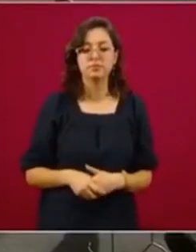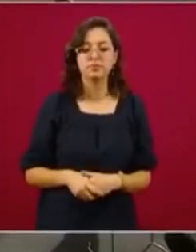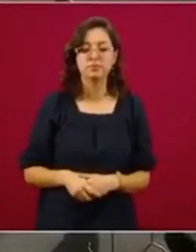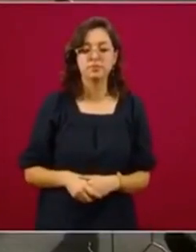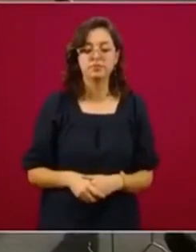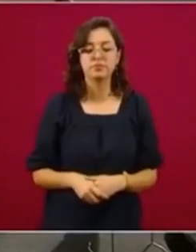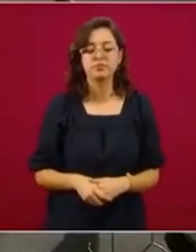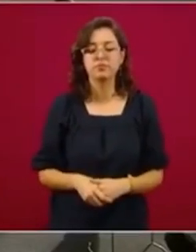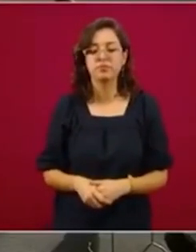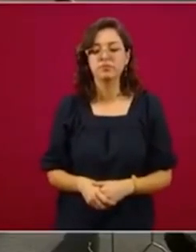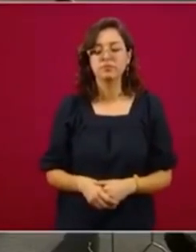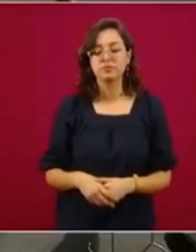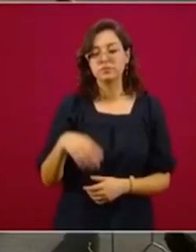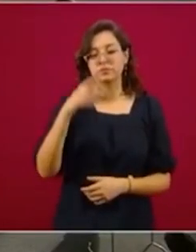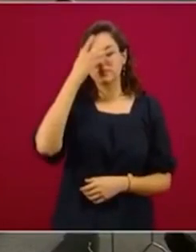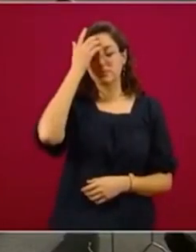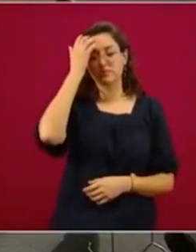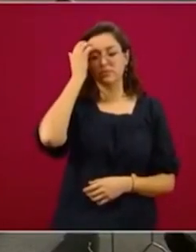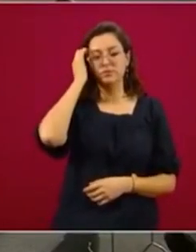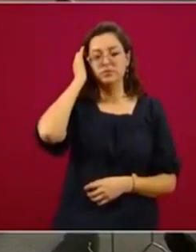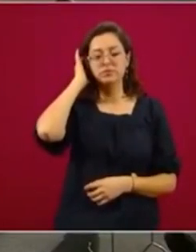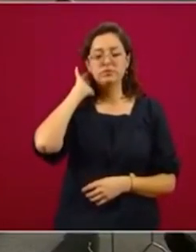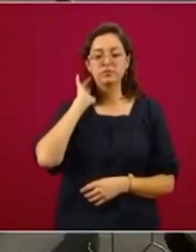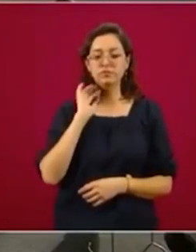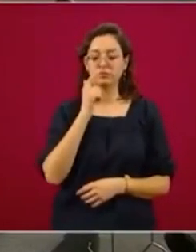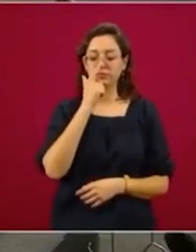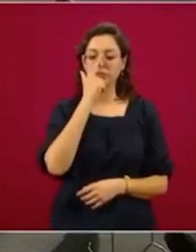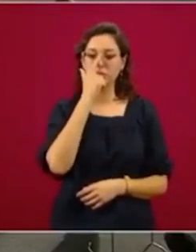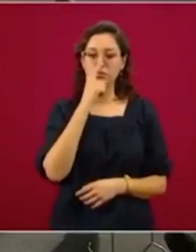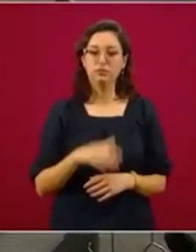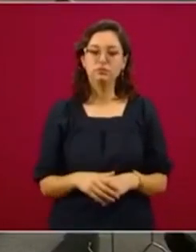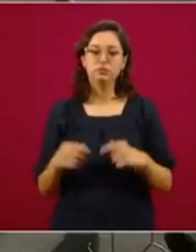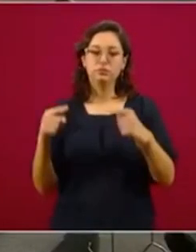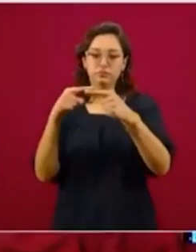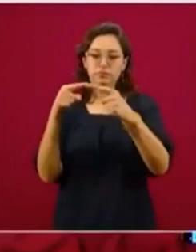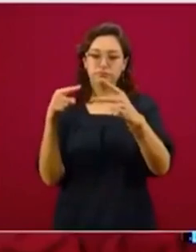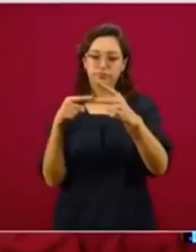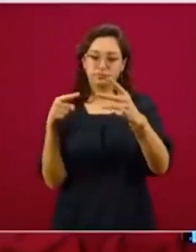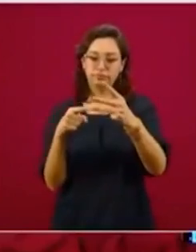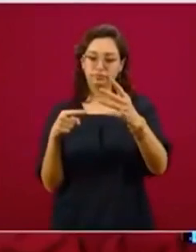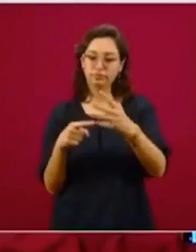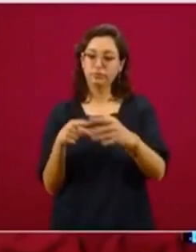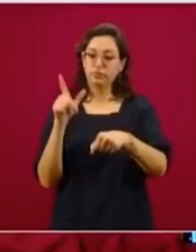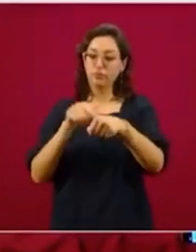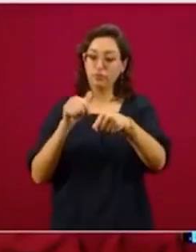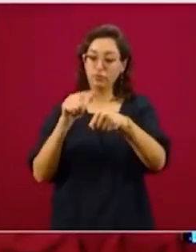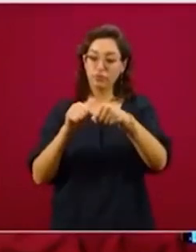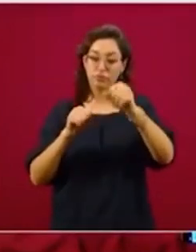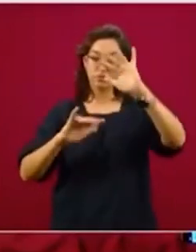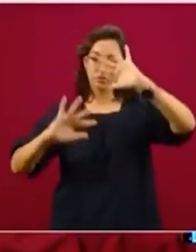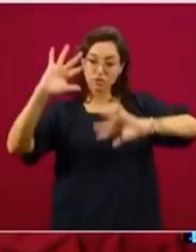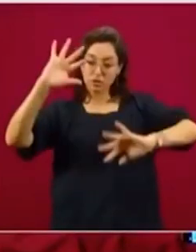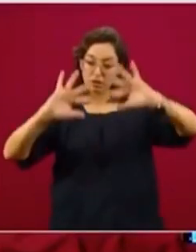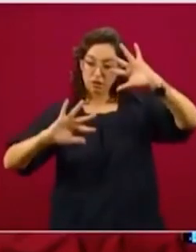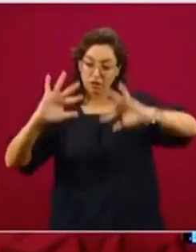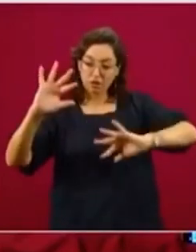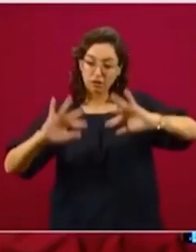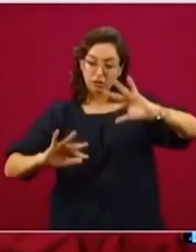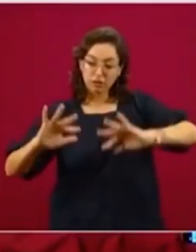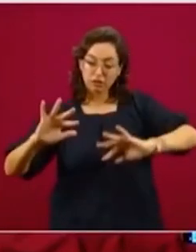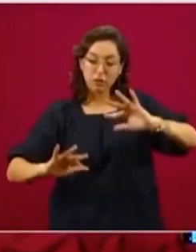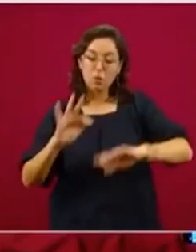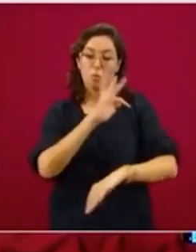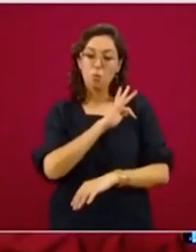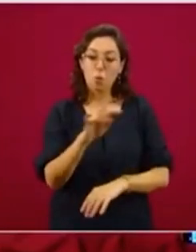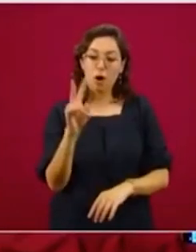estos cuatro indicadores hacen este gran mosaico y que vamos a presentar dos diapositivas la mitad del